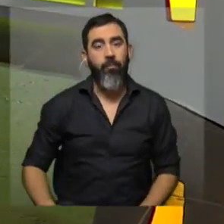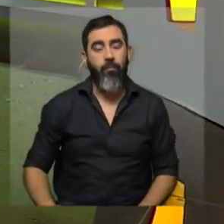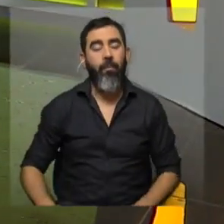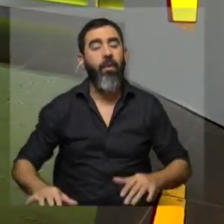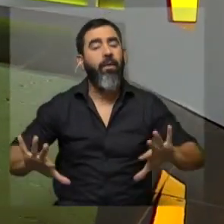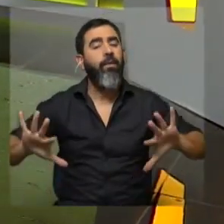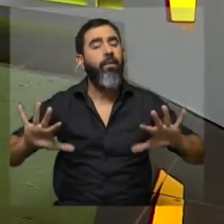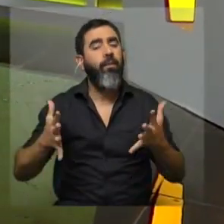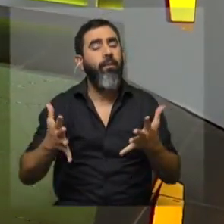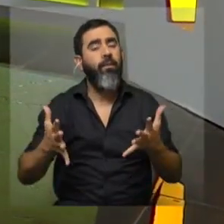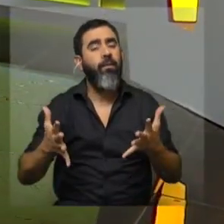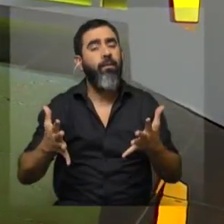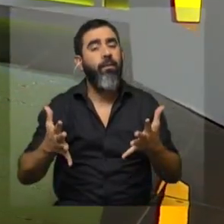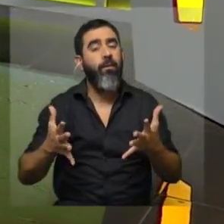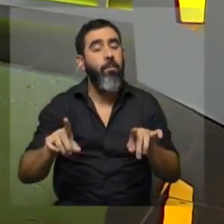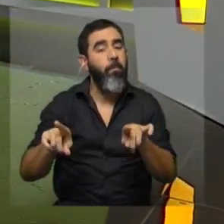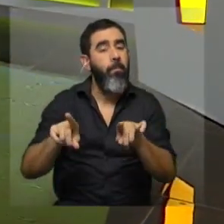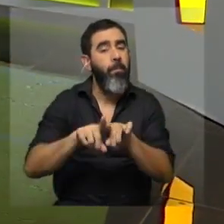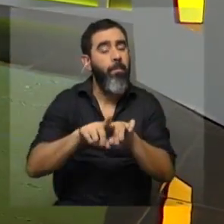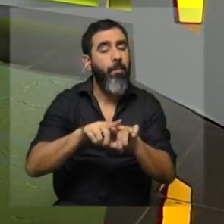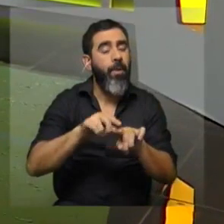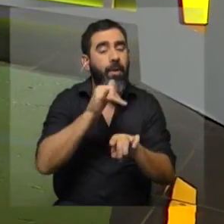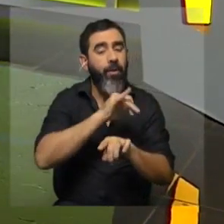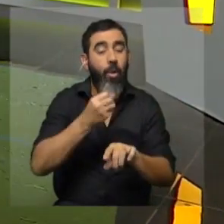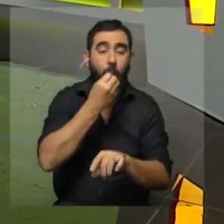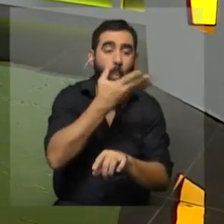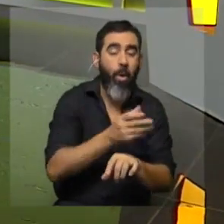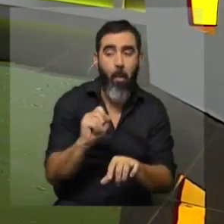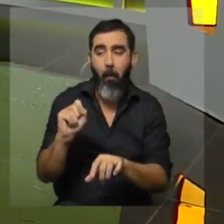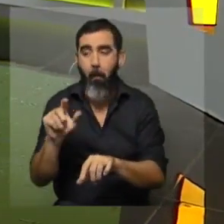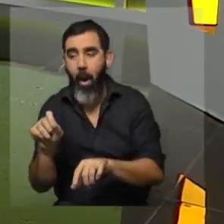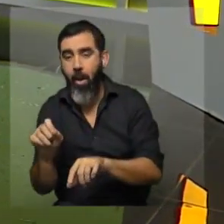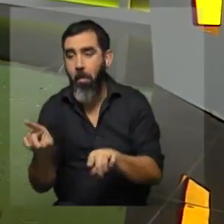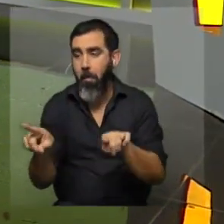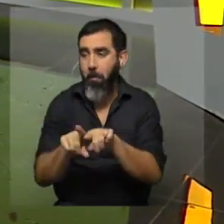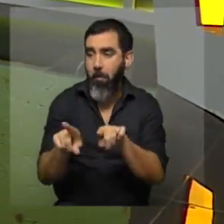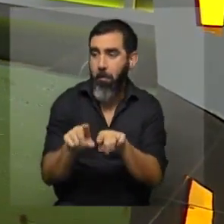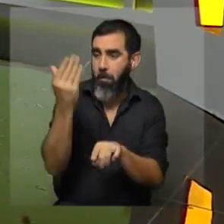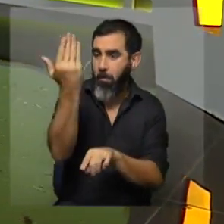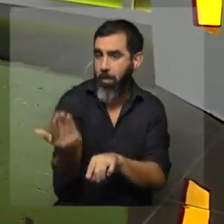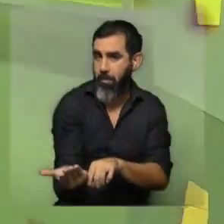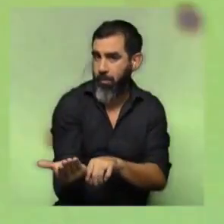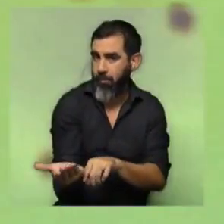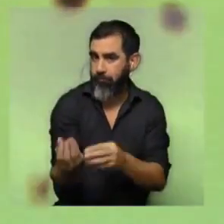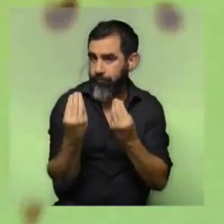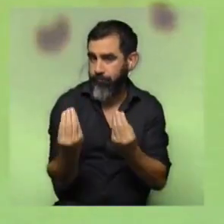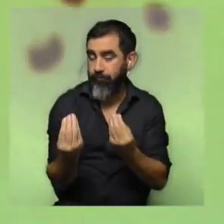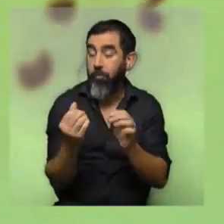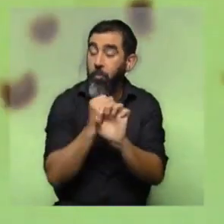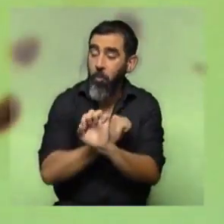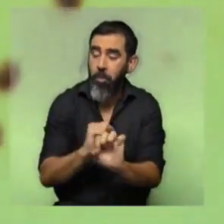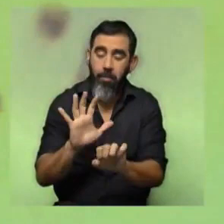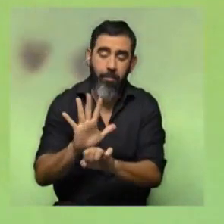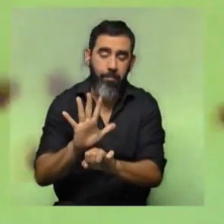¿Qué pasa cuando en una misma historia el bueno y el malo son el mismo personaje? Bueno, esto podría ser